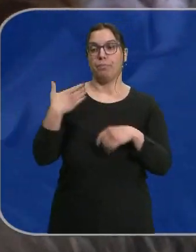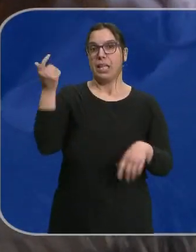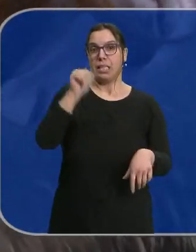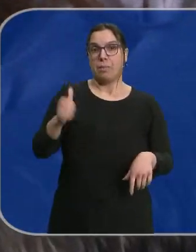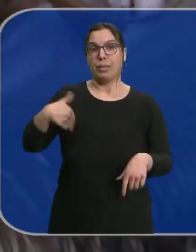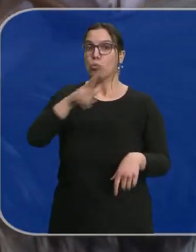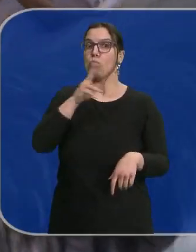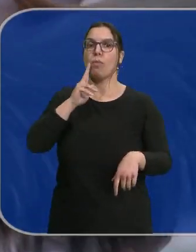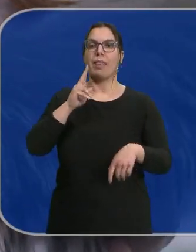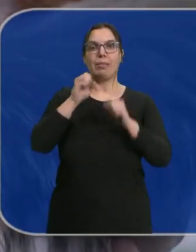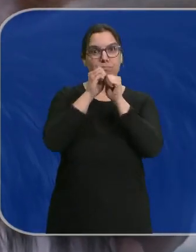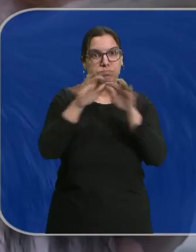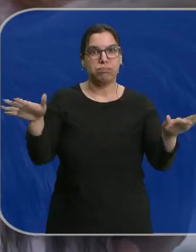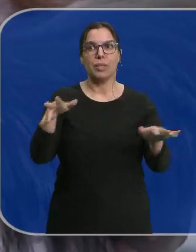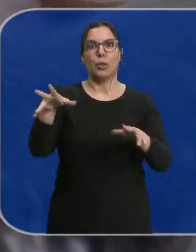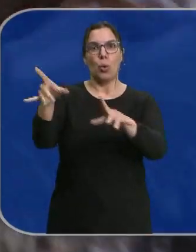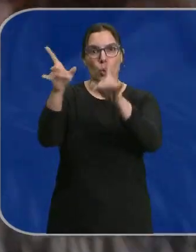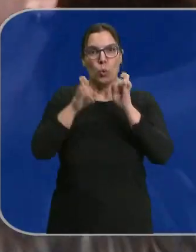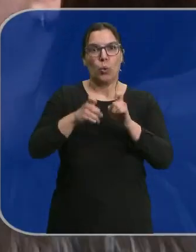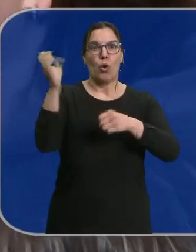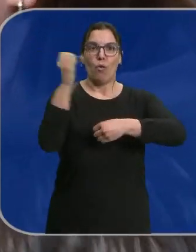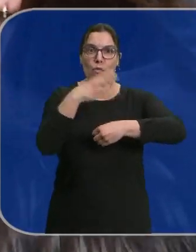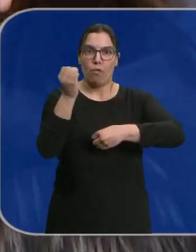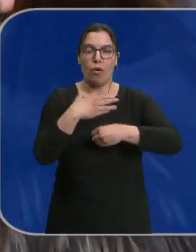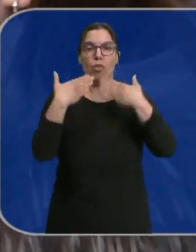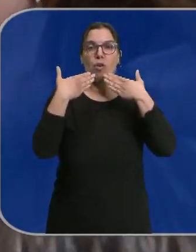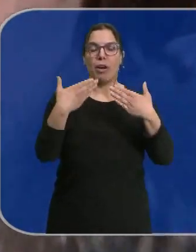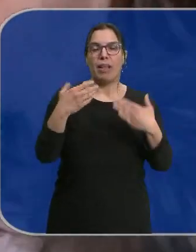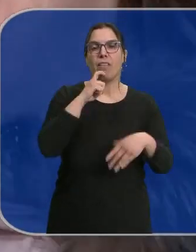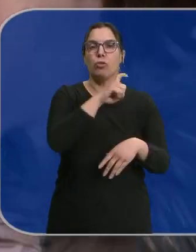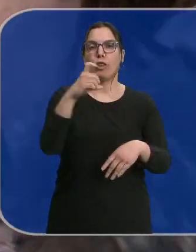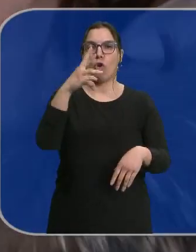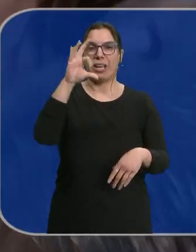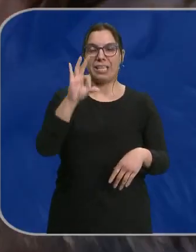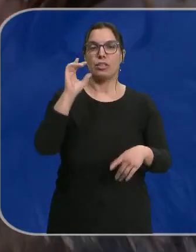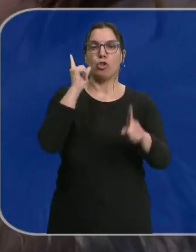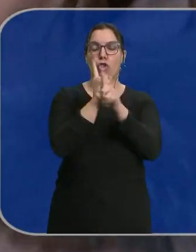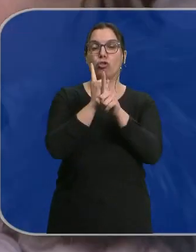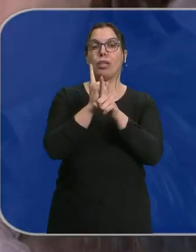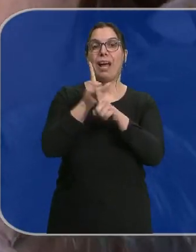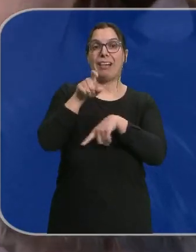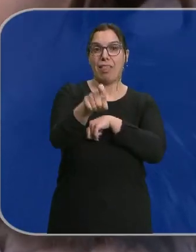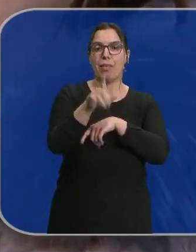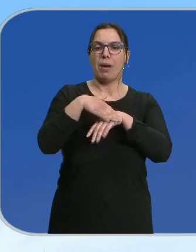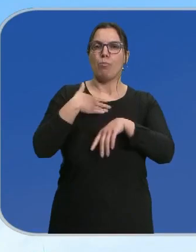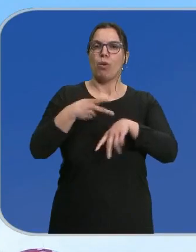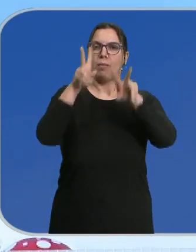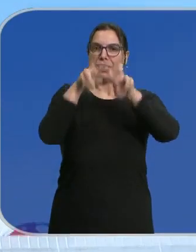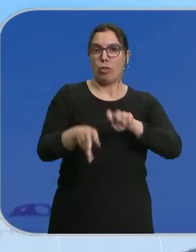semanas, su madre había lanzado un reto para captar fondos con la ayuda de la Fundación CRIS contra el cáncer que permitieran seguir